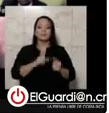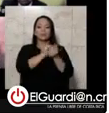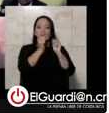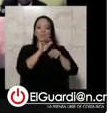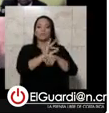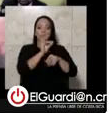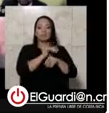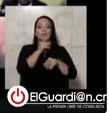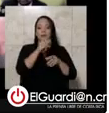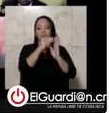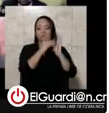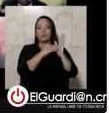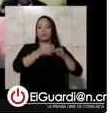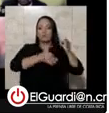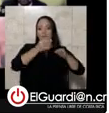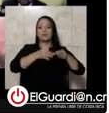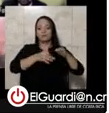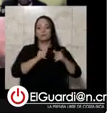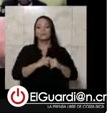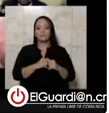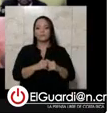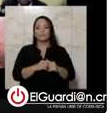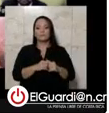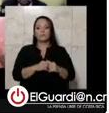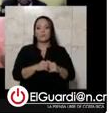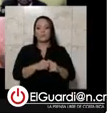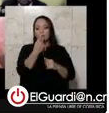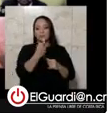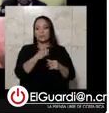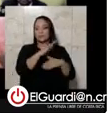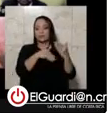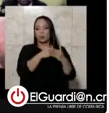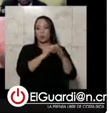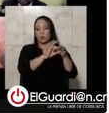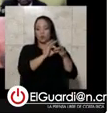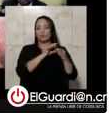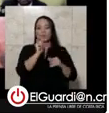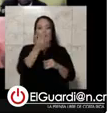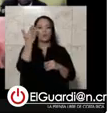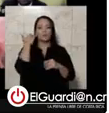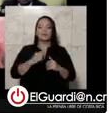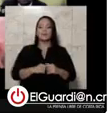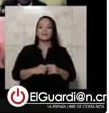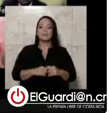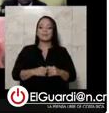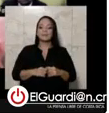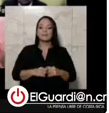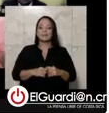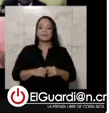y va a haber una justificación de ausencias ahí para lo que corresponda, ¿verdad? Así como la vez pasada.